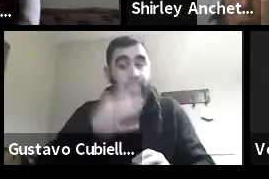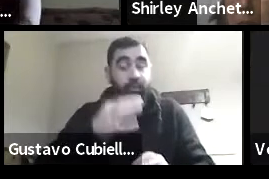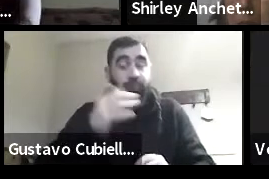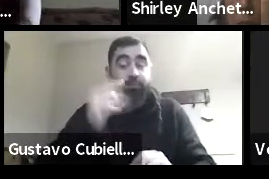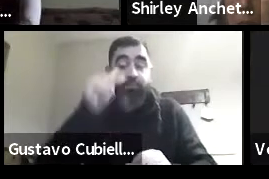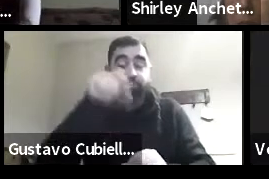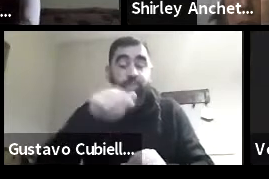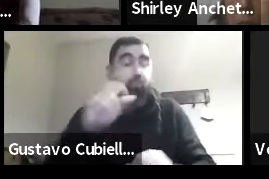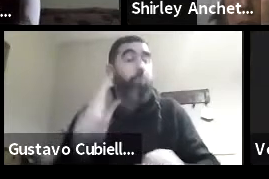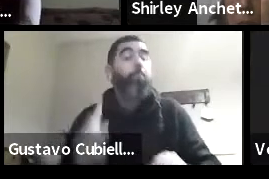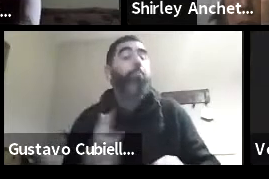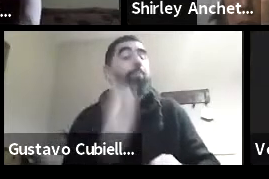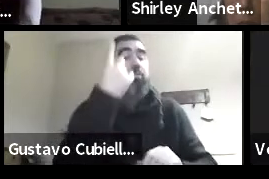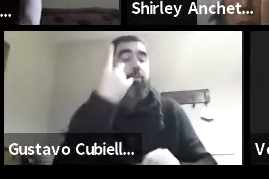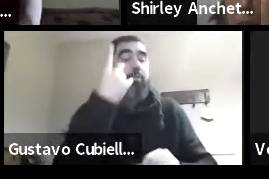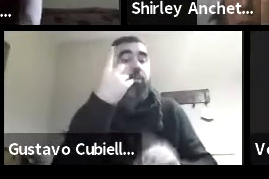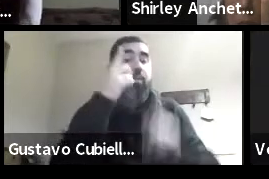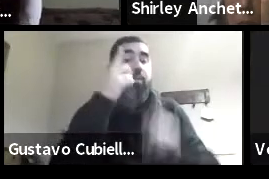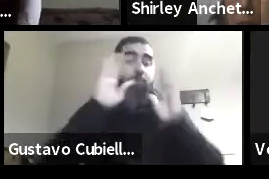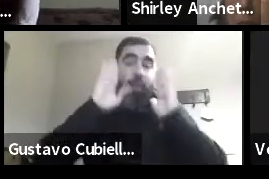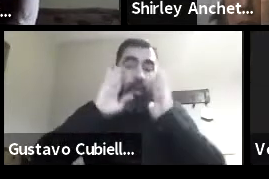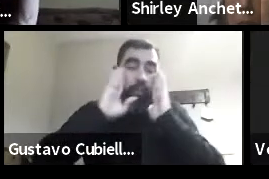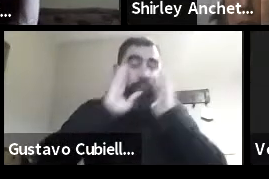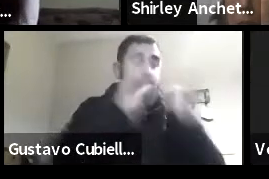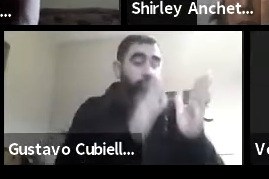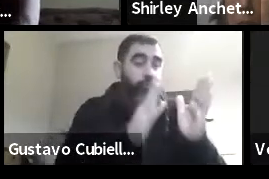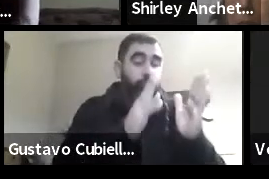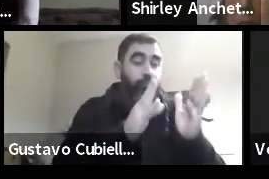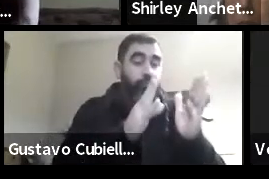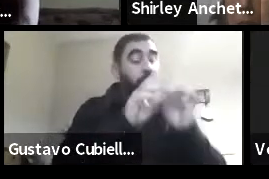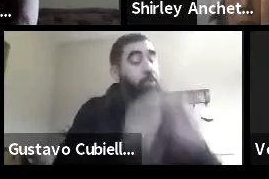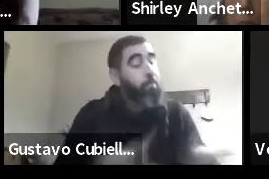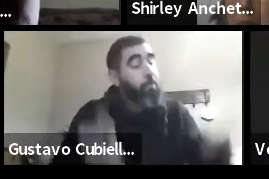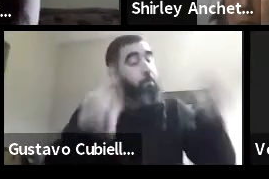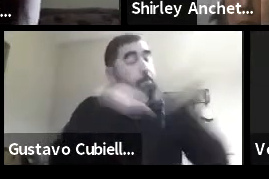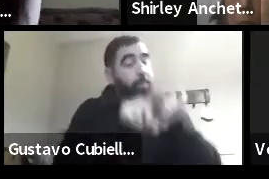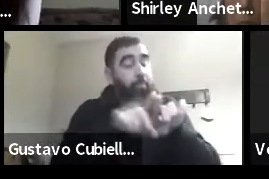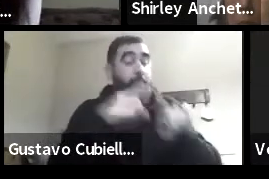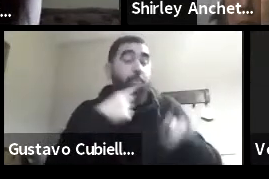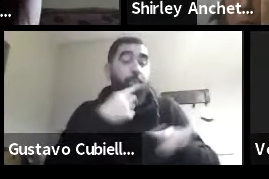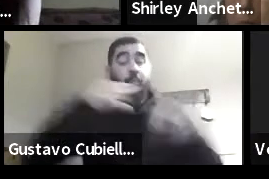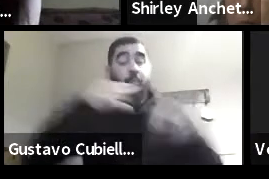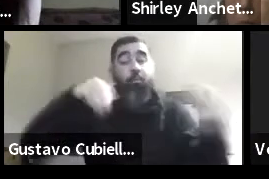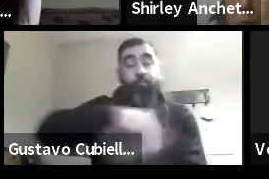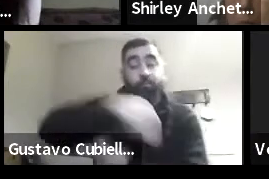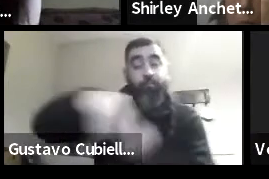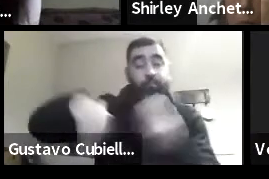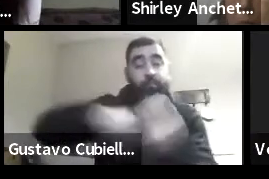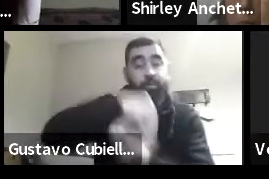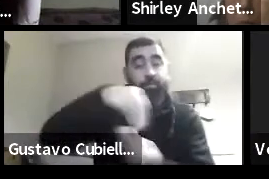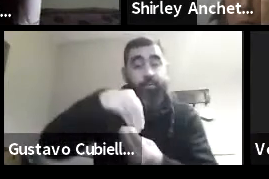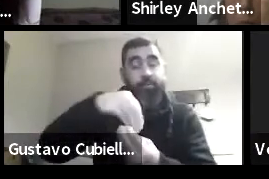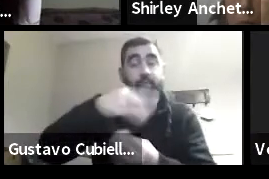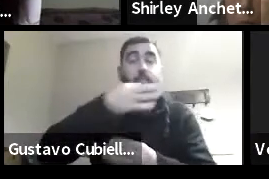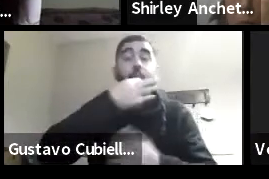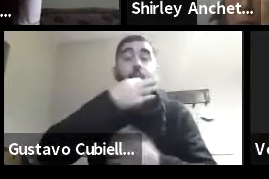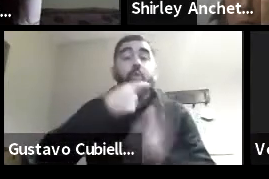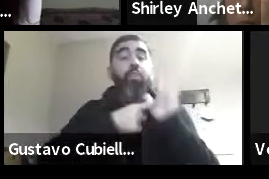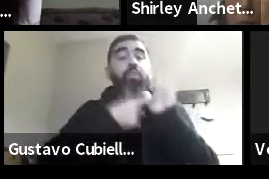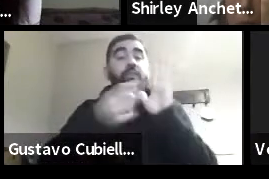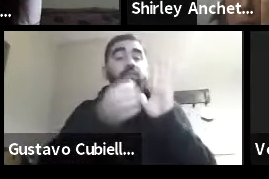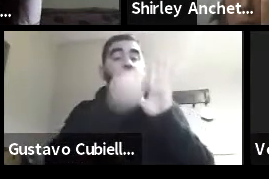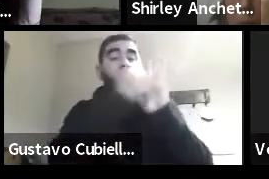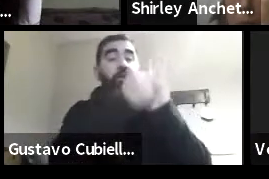lo principal que habría que atender. Lo mismo esa corresponsabilidad que es con las familias, como bien dice este artículo.